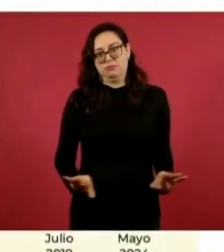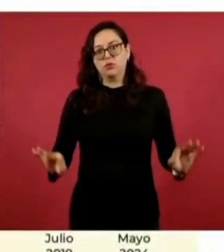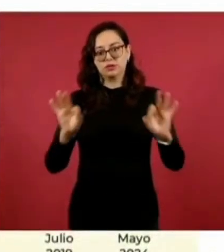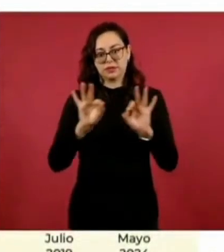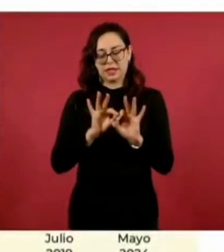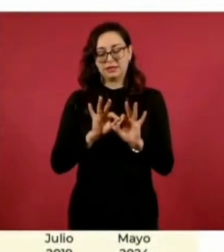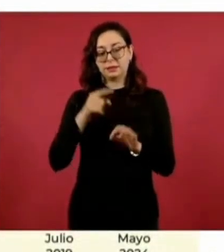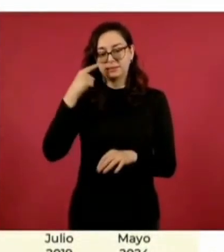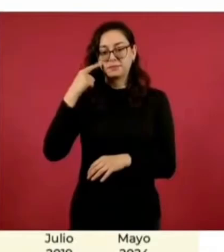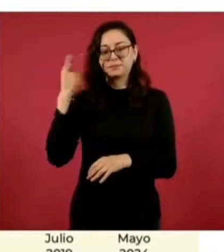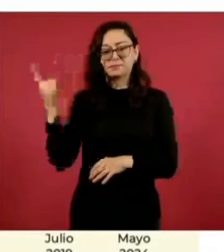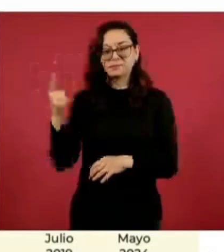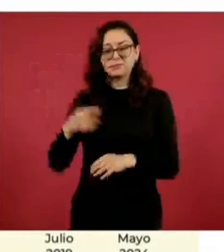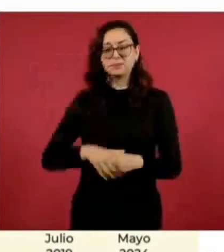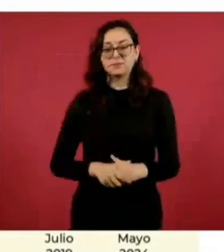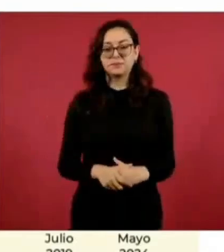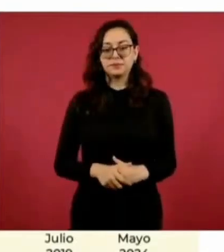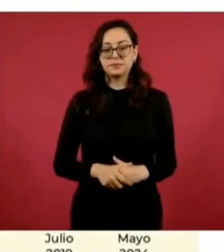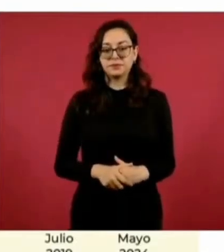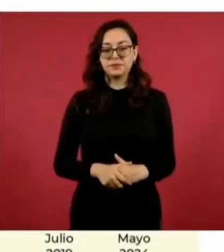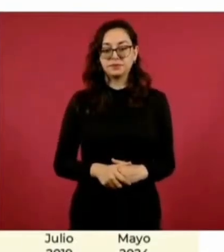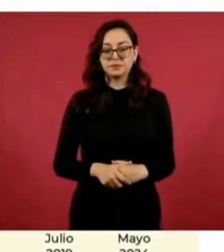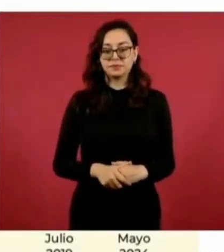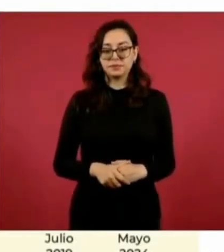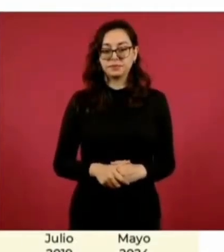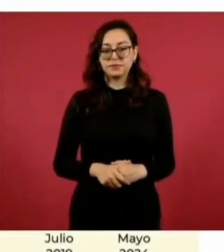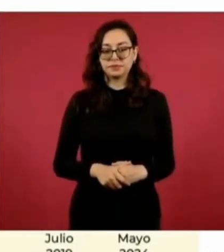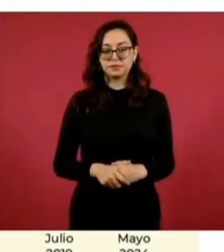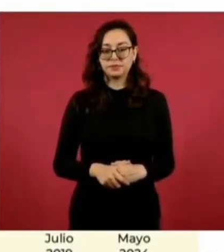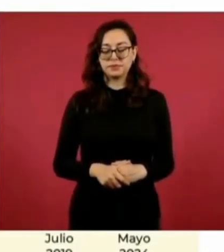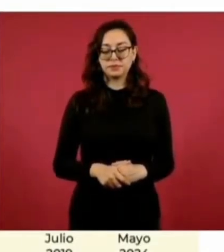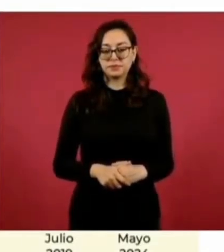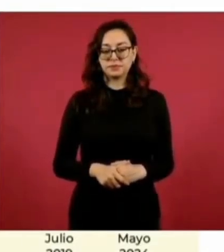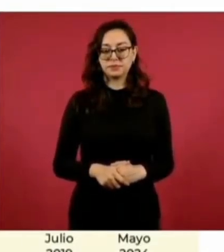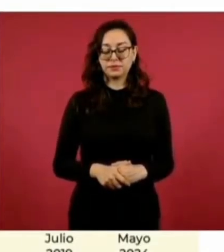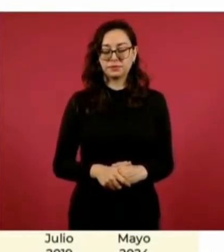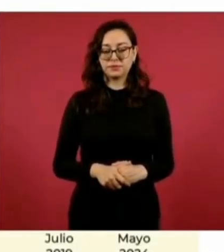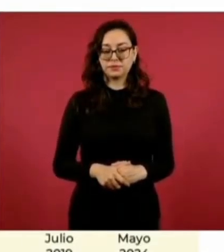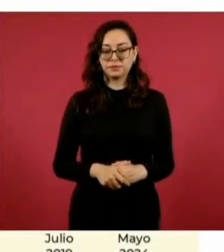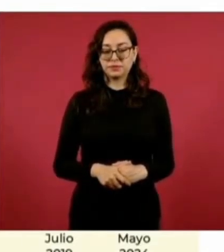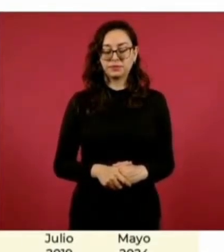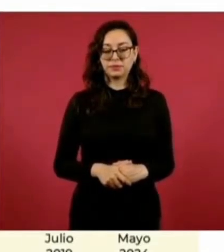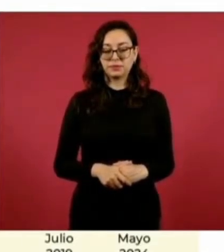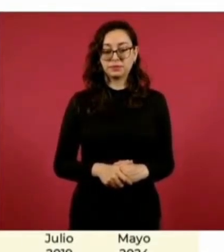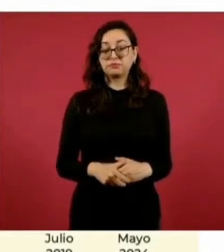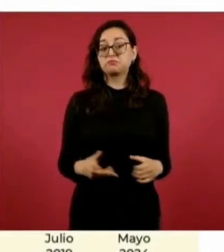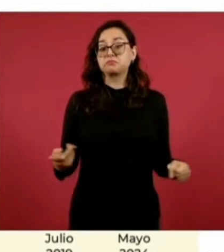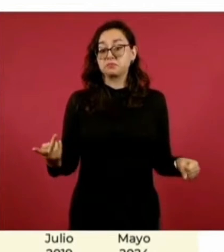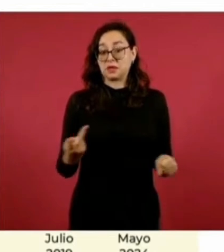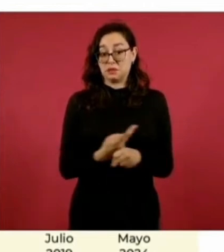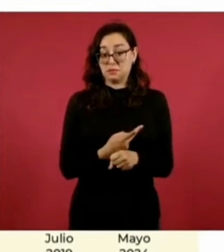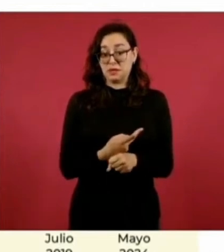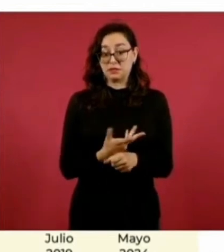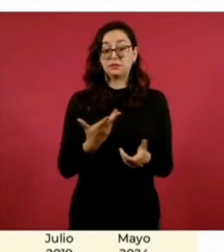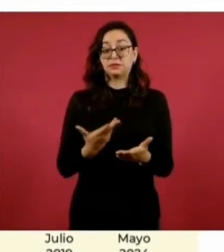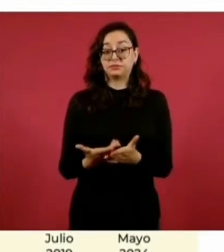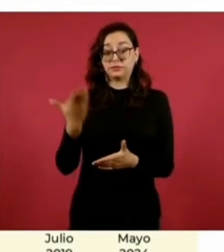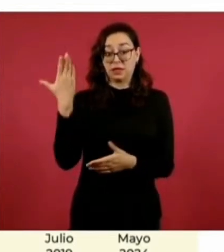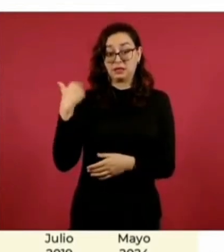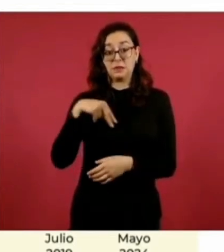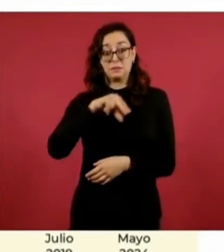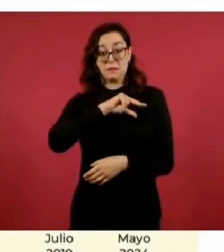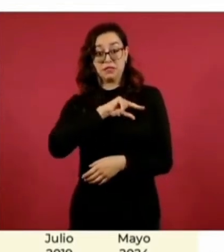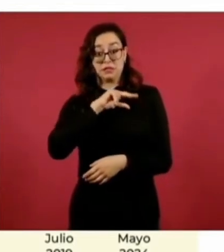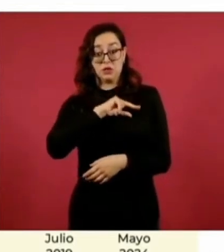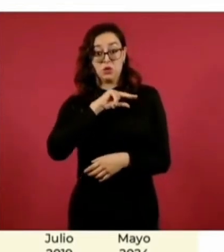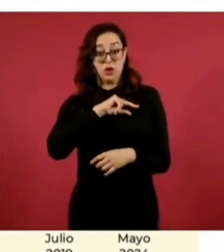hubo la política de amarrarle las manos a Pemex para permitir que los privados entraran en la competencia de la